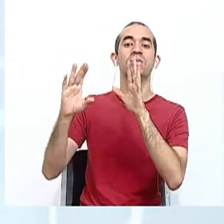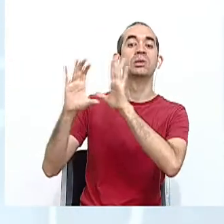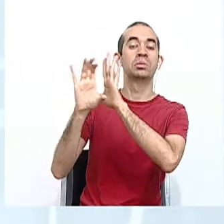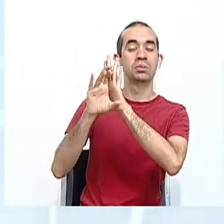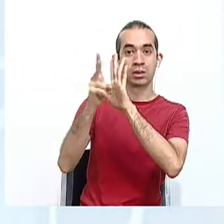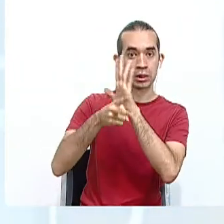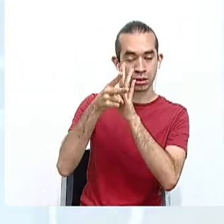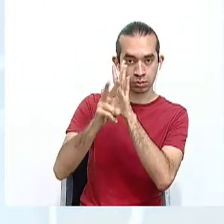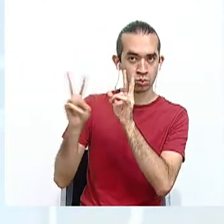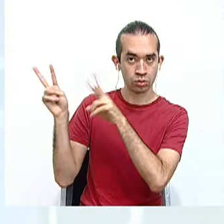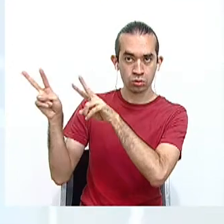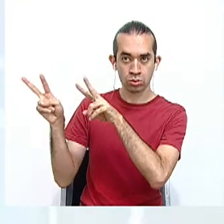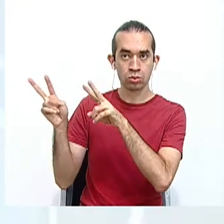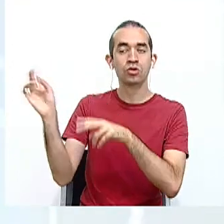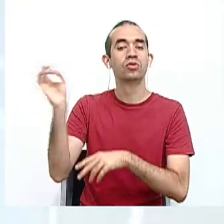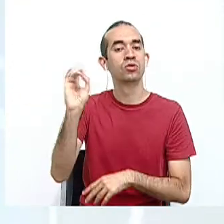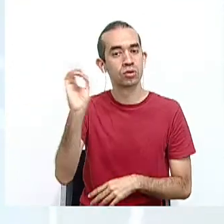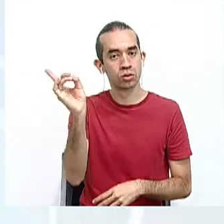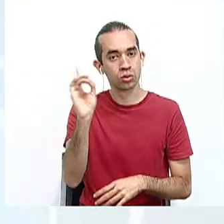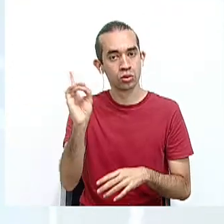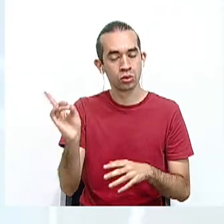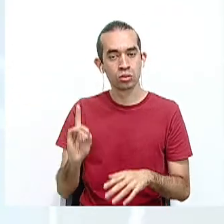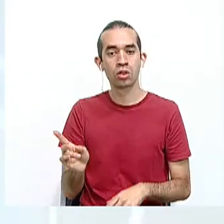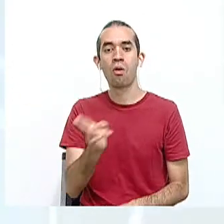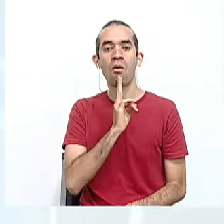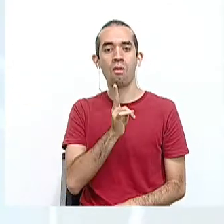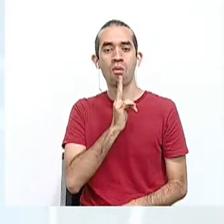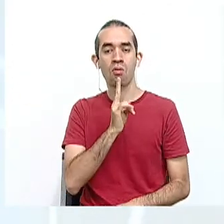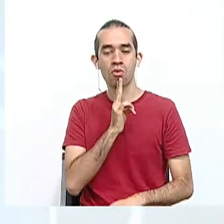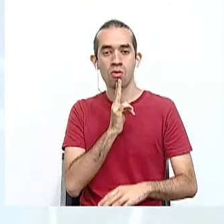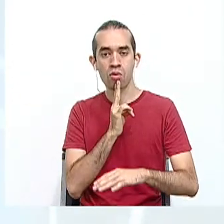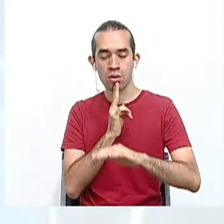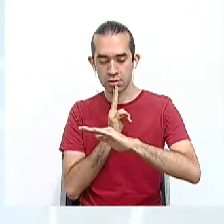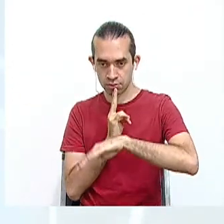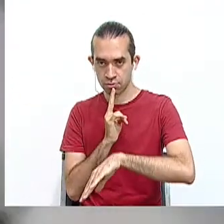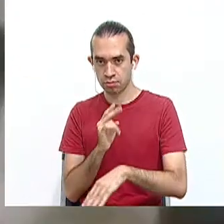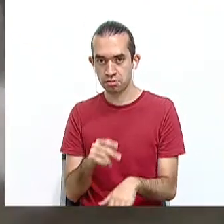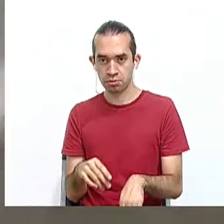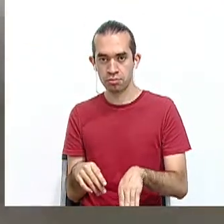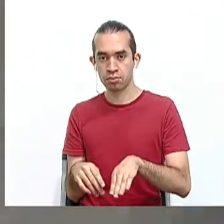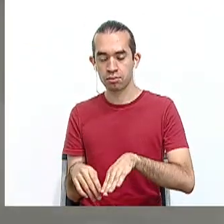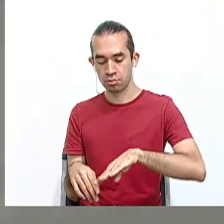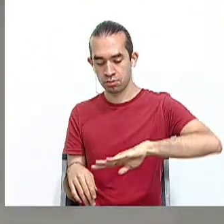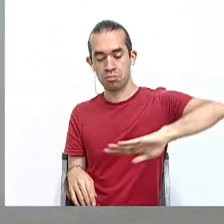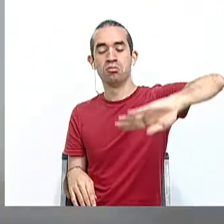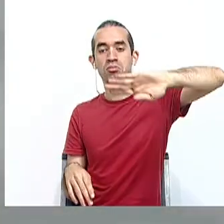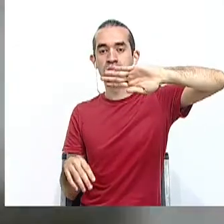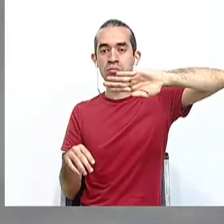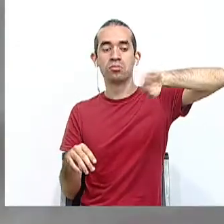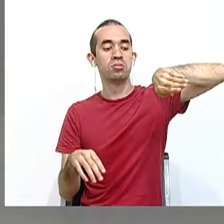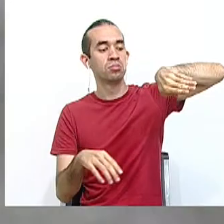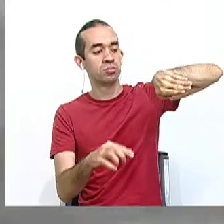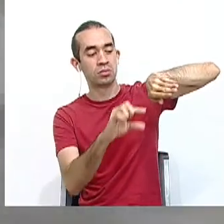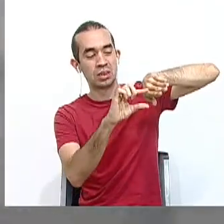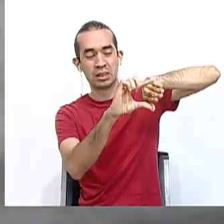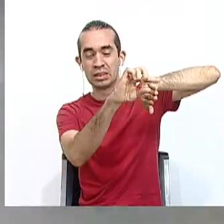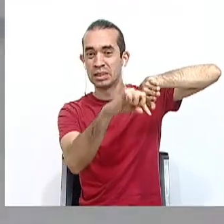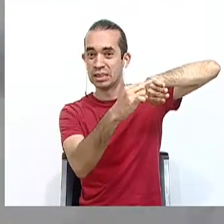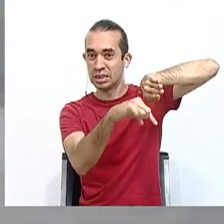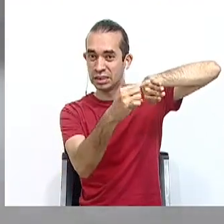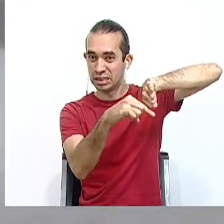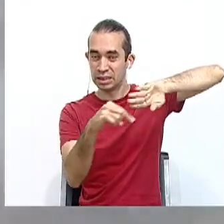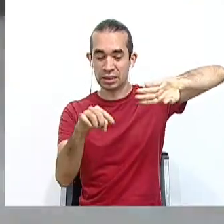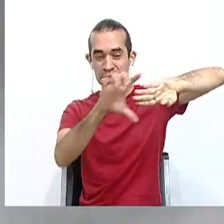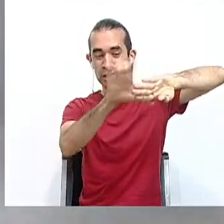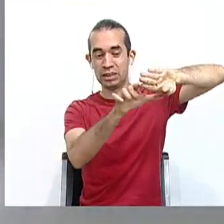imágenes que se gestan en el sector de Honduras, específicamente en el sector, gracias a Dios, en el